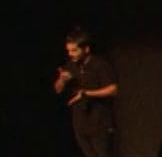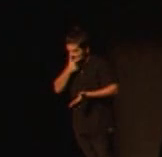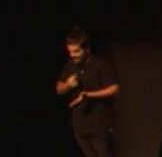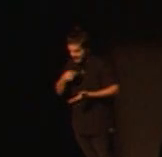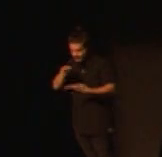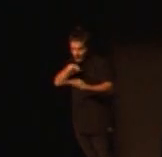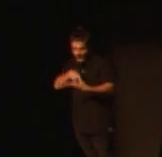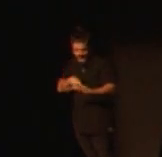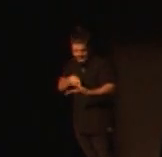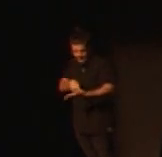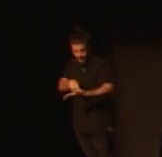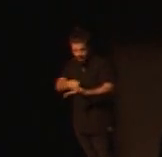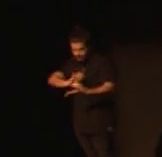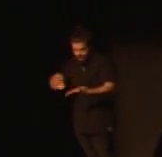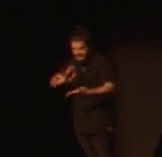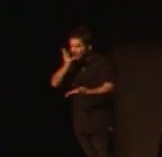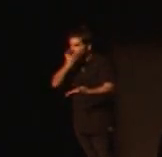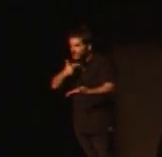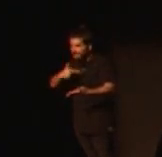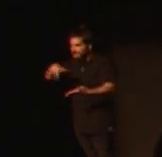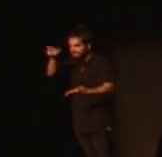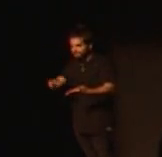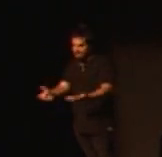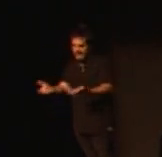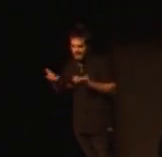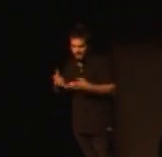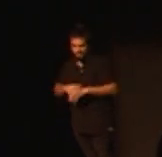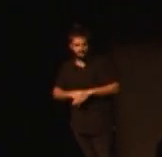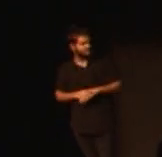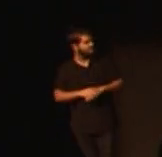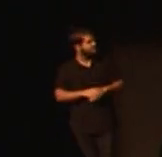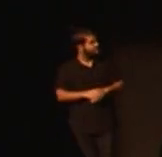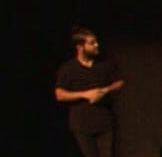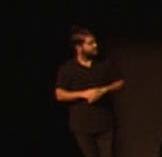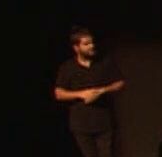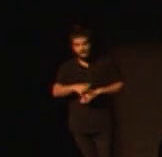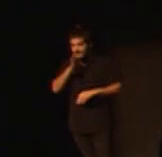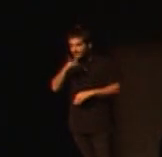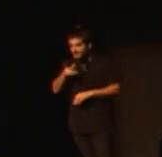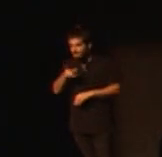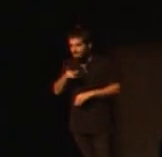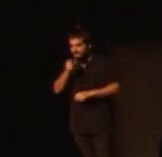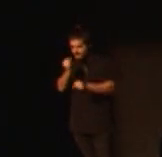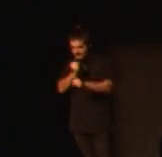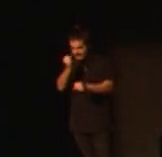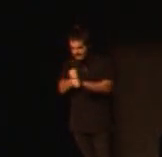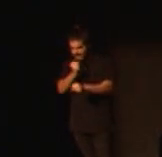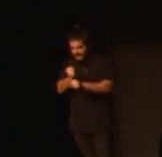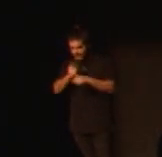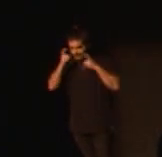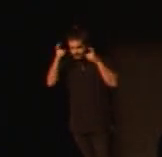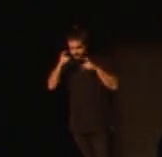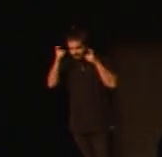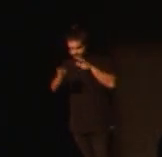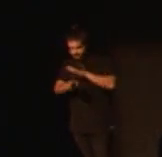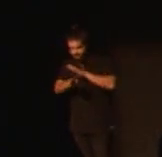leas esto y así conoceremos al ganador al premio Persona Física. Muy bien. Por su silencioso pero constante trabajo en favor del acceso